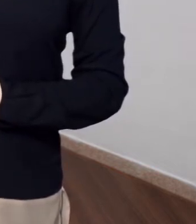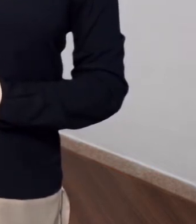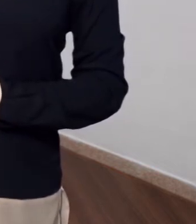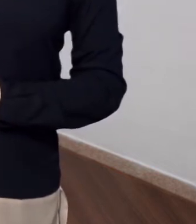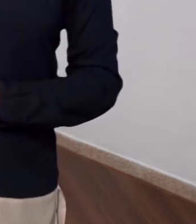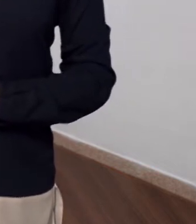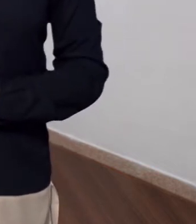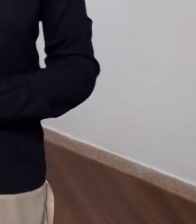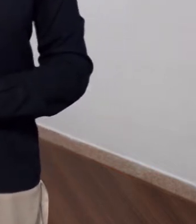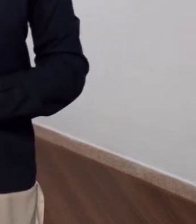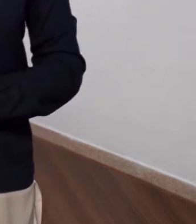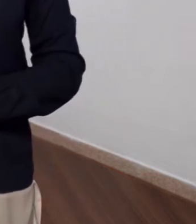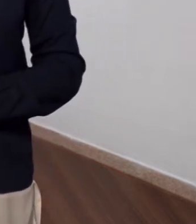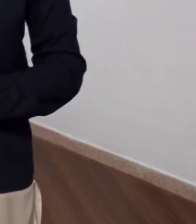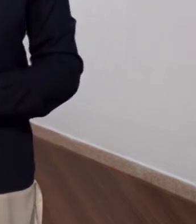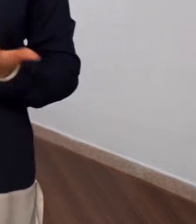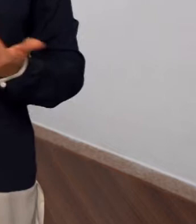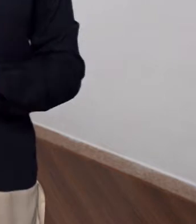Thank you.